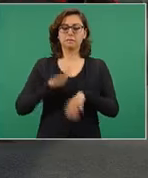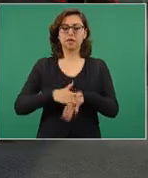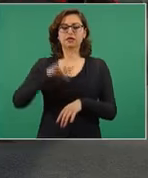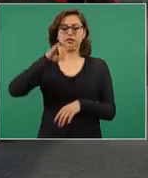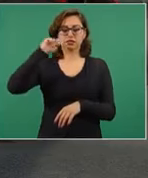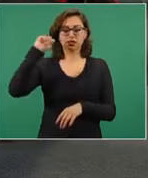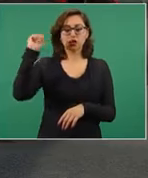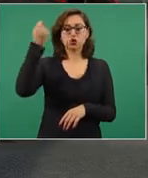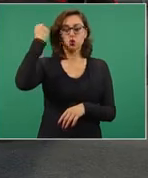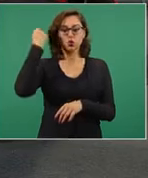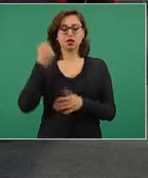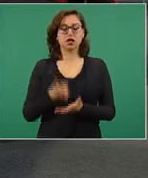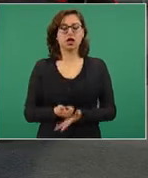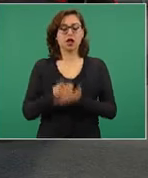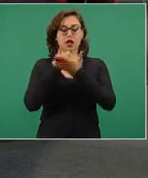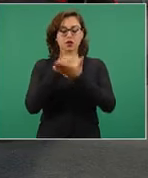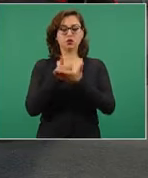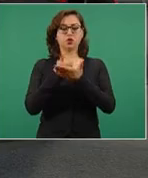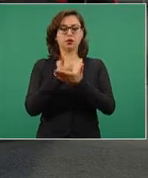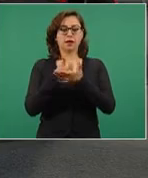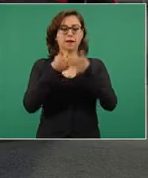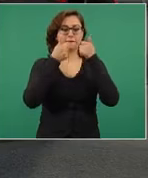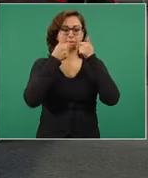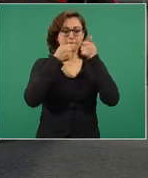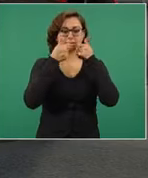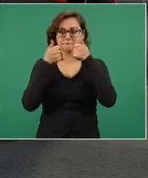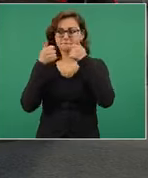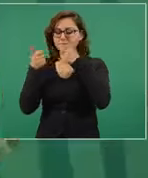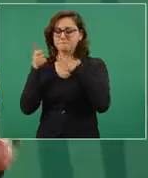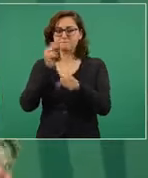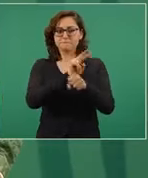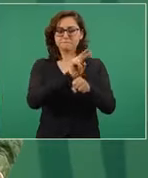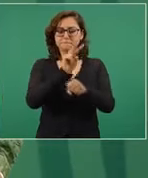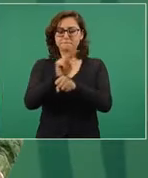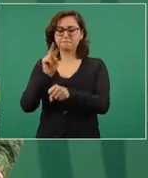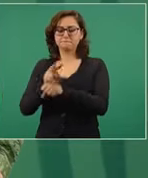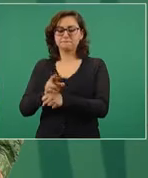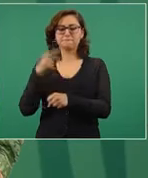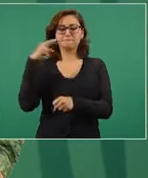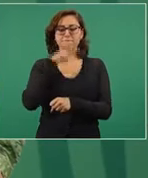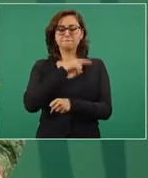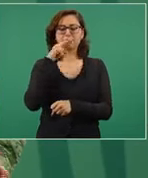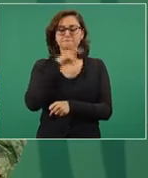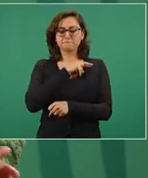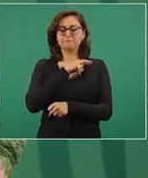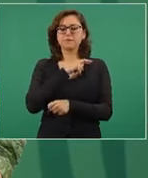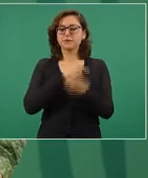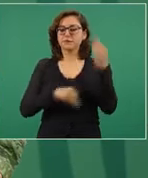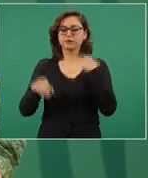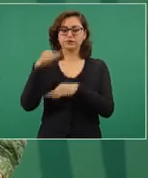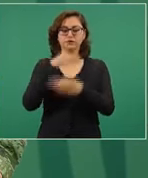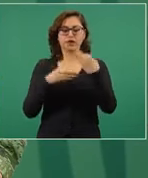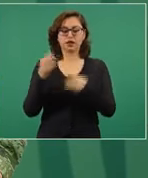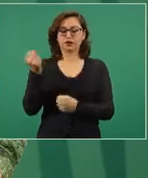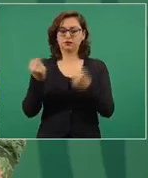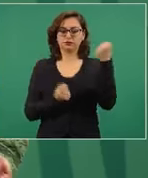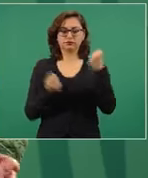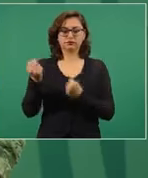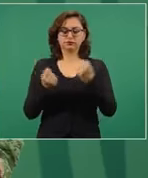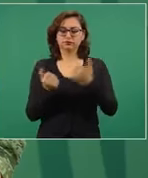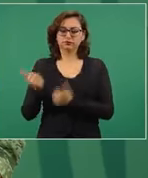nos permita de manera no intrusiva y de manera rápida poder revisar todos los vehículos que